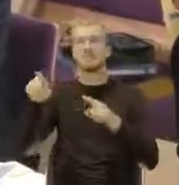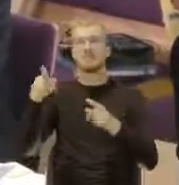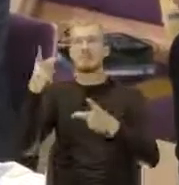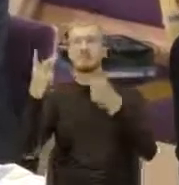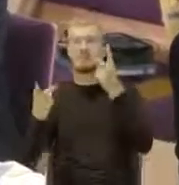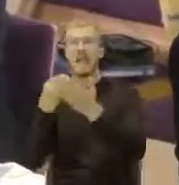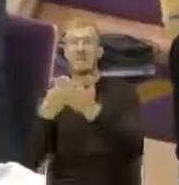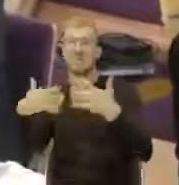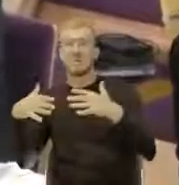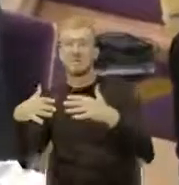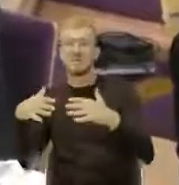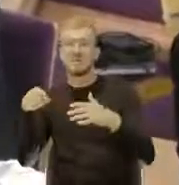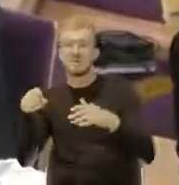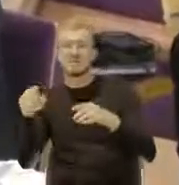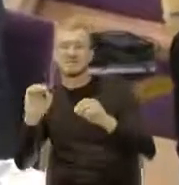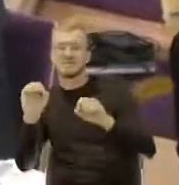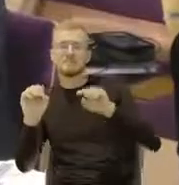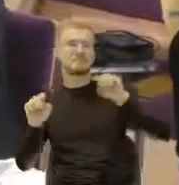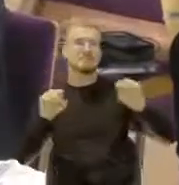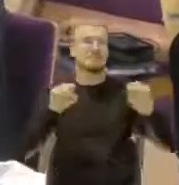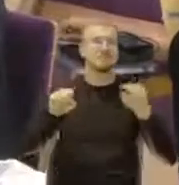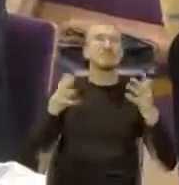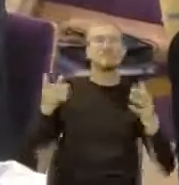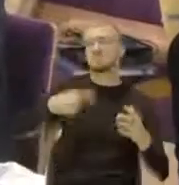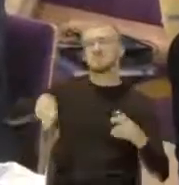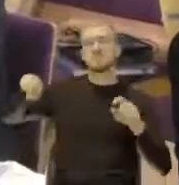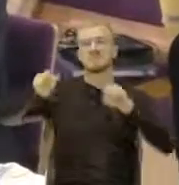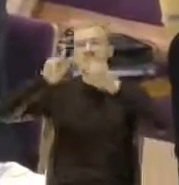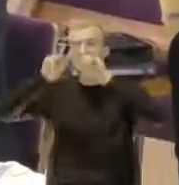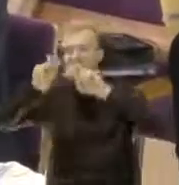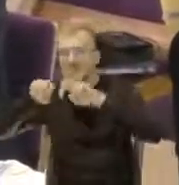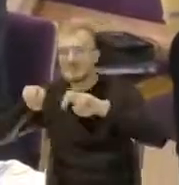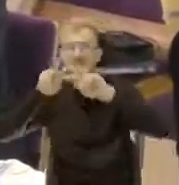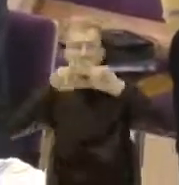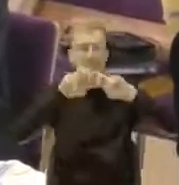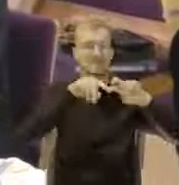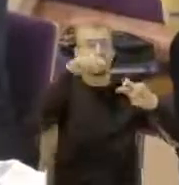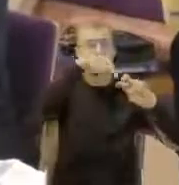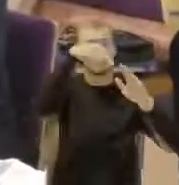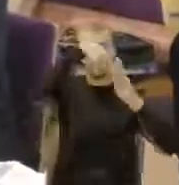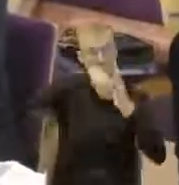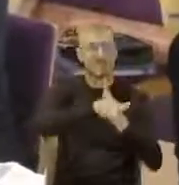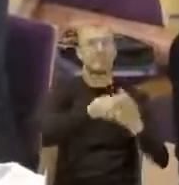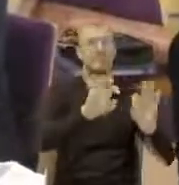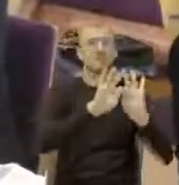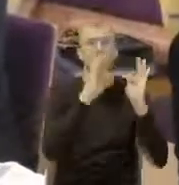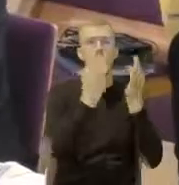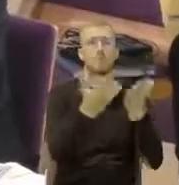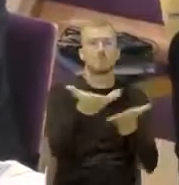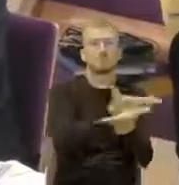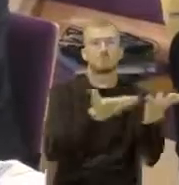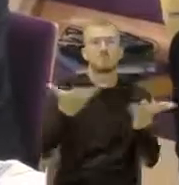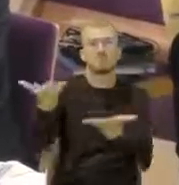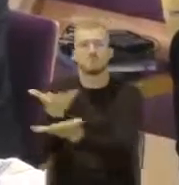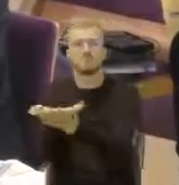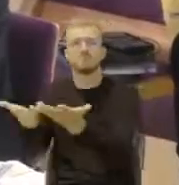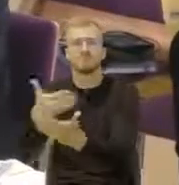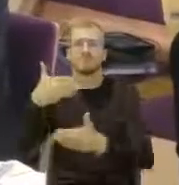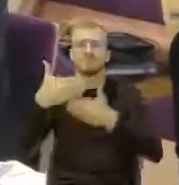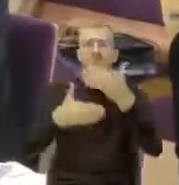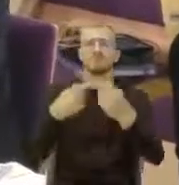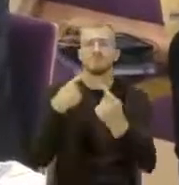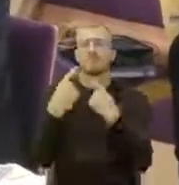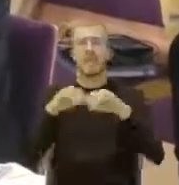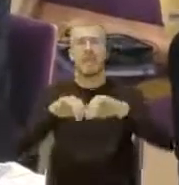con tanta profundidad como se necesitan. Debemos hablar, como ya lo decían mis antecesores, de vivienda digna, del acceso al